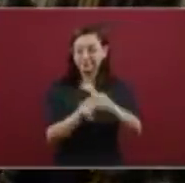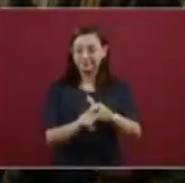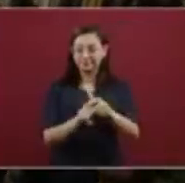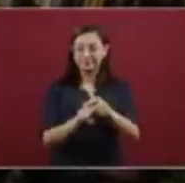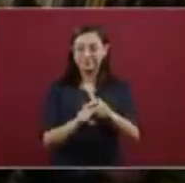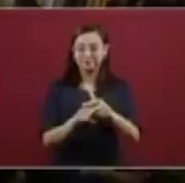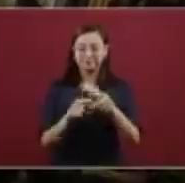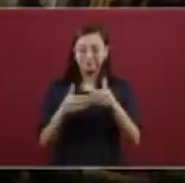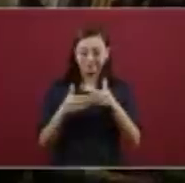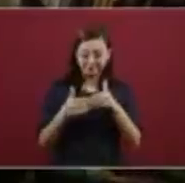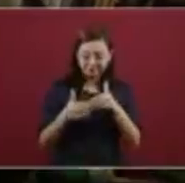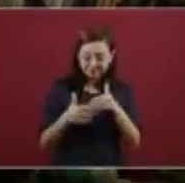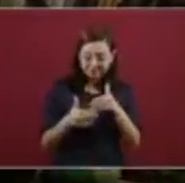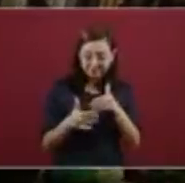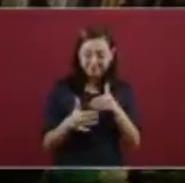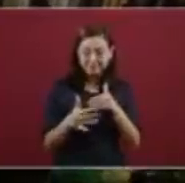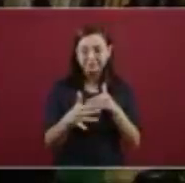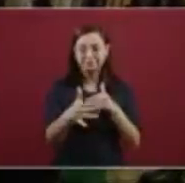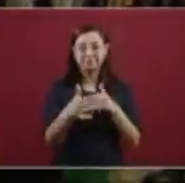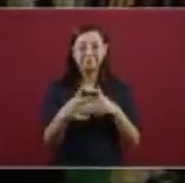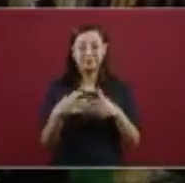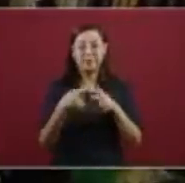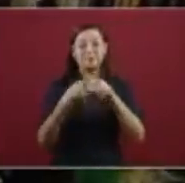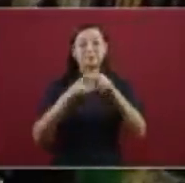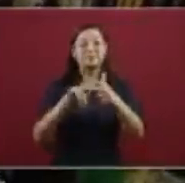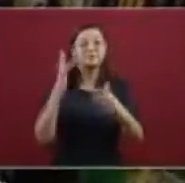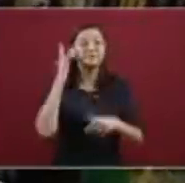el inicio de la Semana Santa.